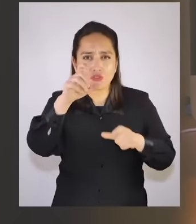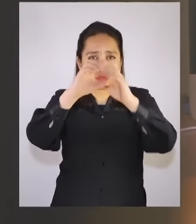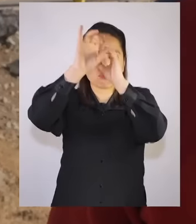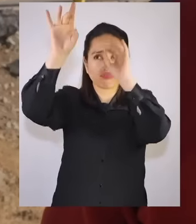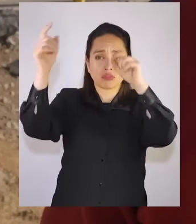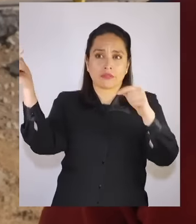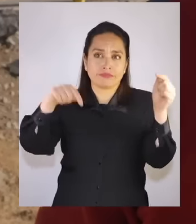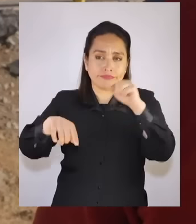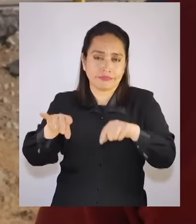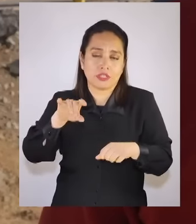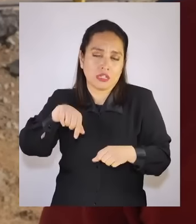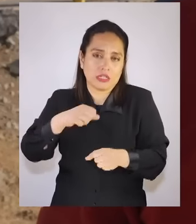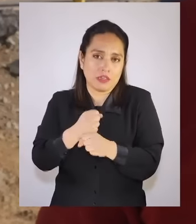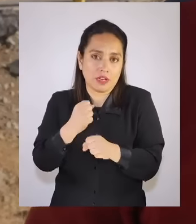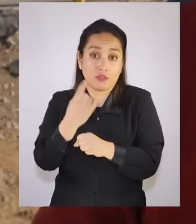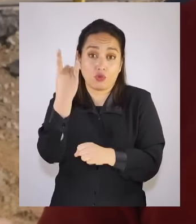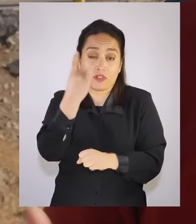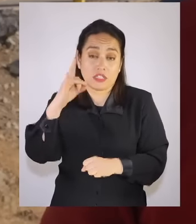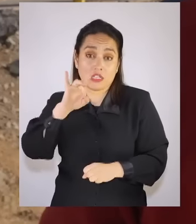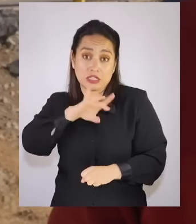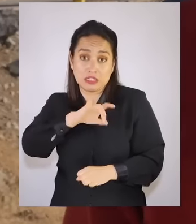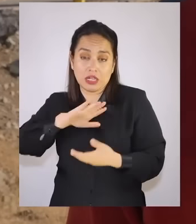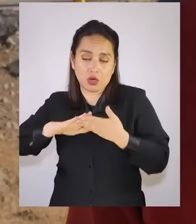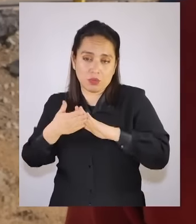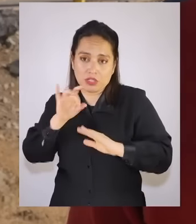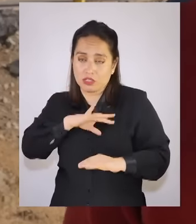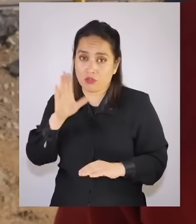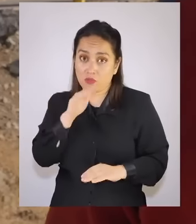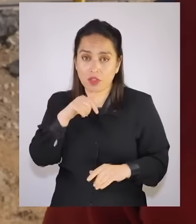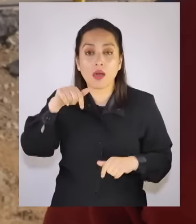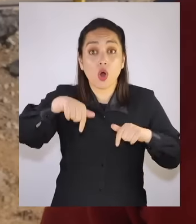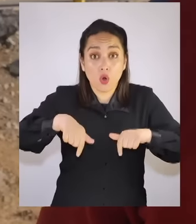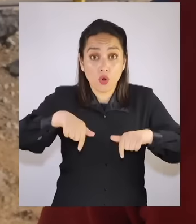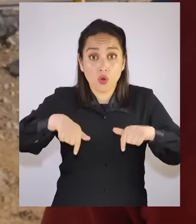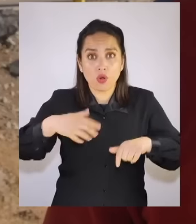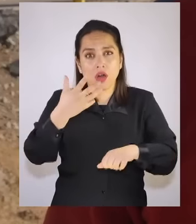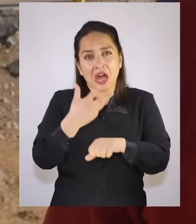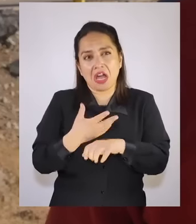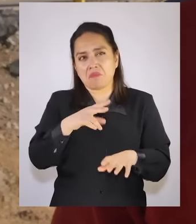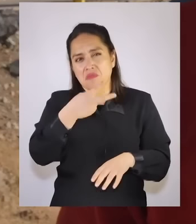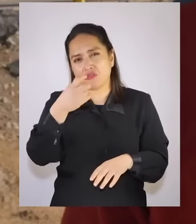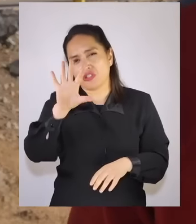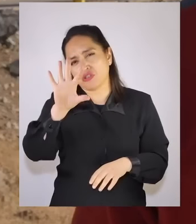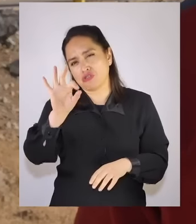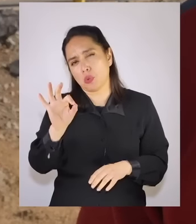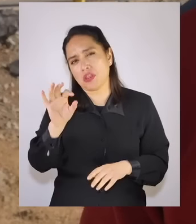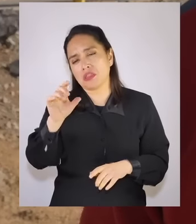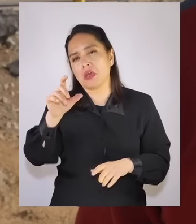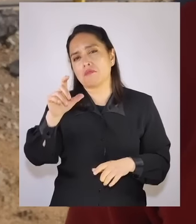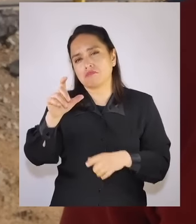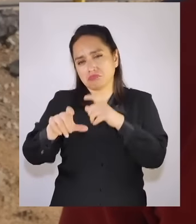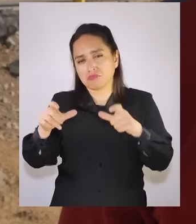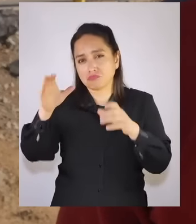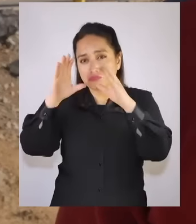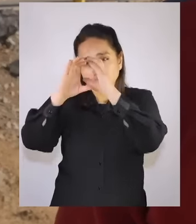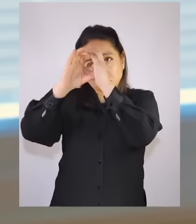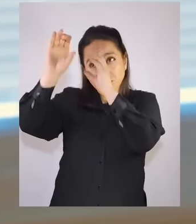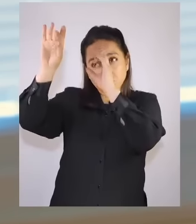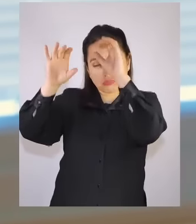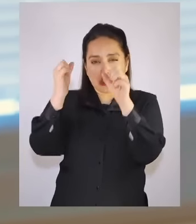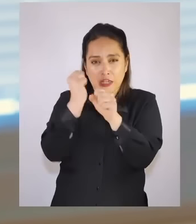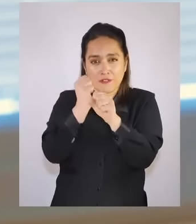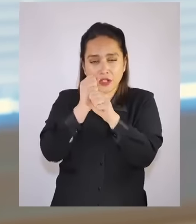Chile en universidades chilenas, digamos en la comunidad chilena. Hoy pueden haber 250 astrónomos fácilmente trabajando